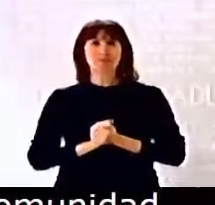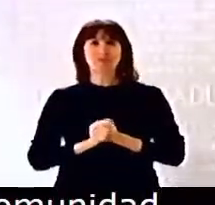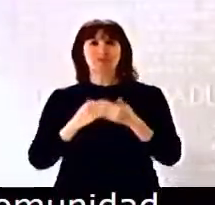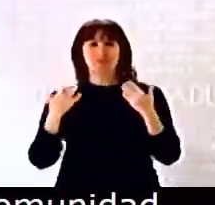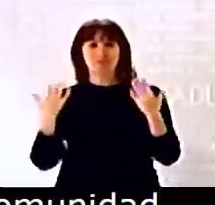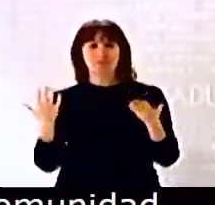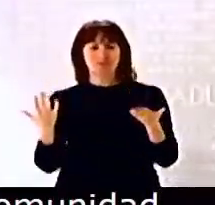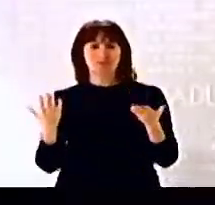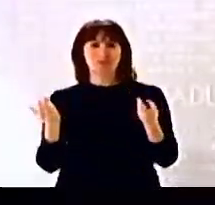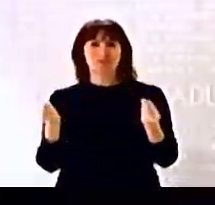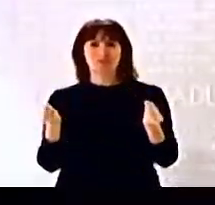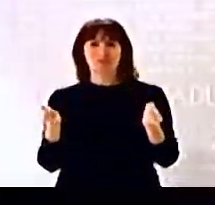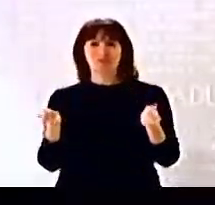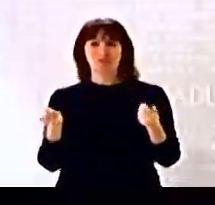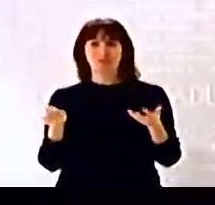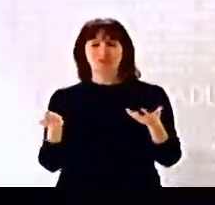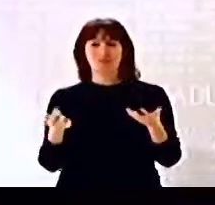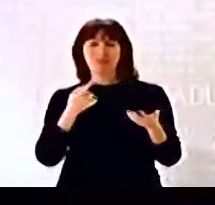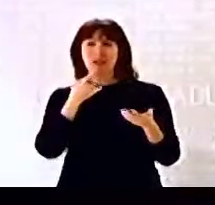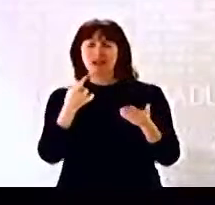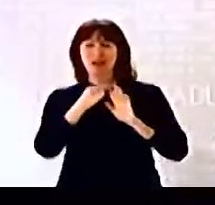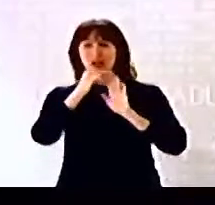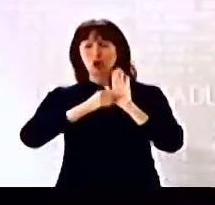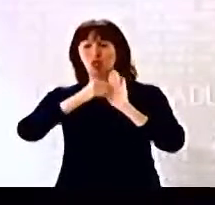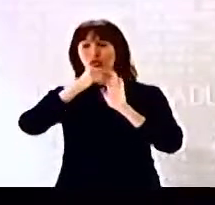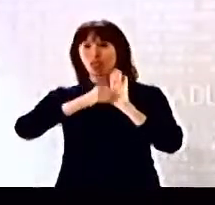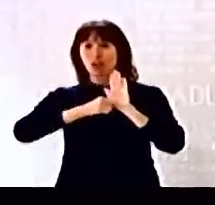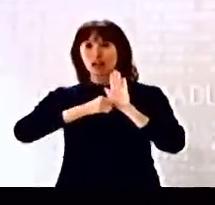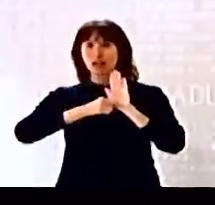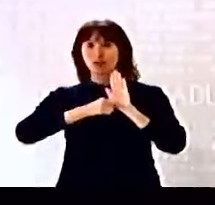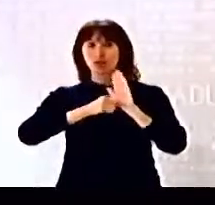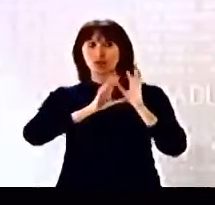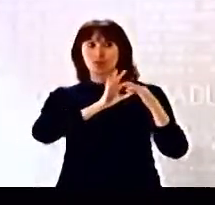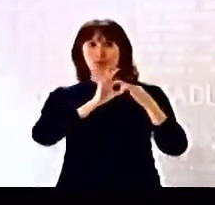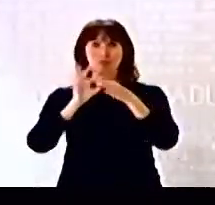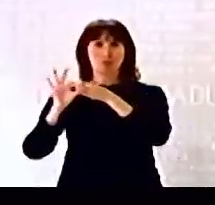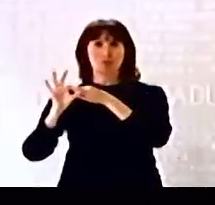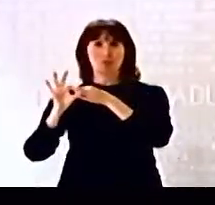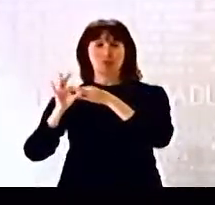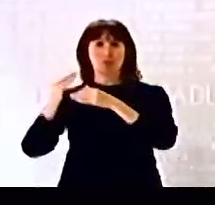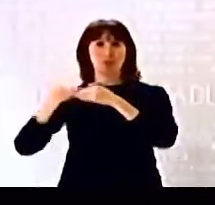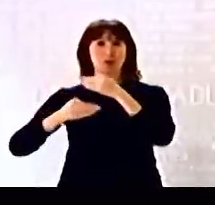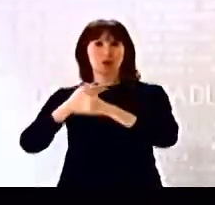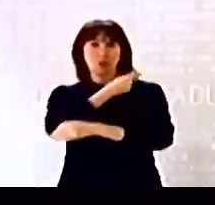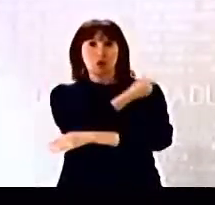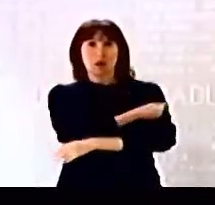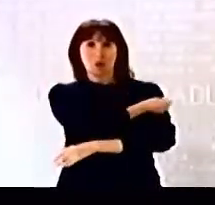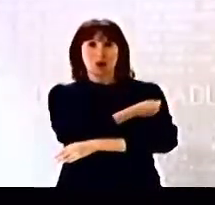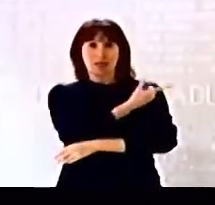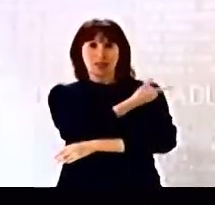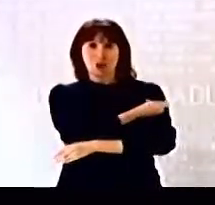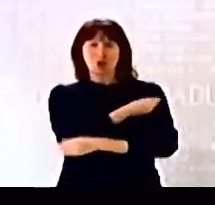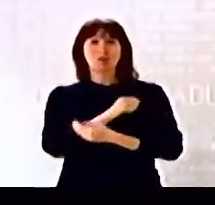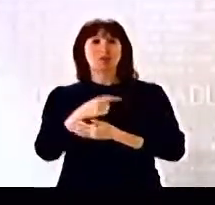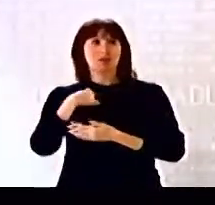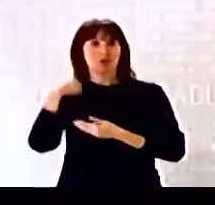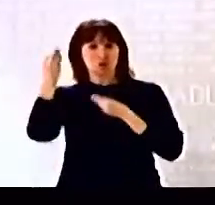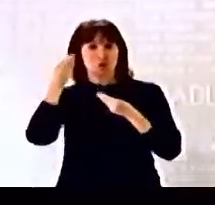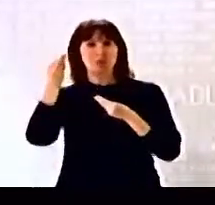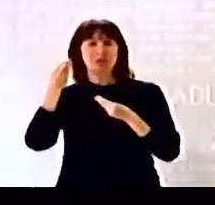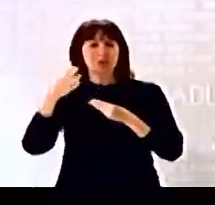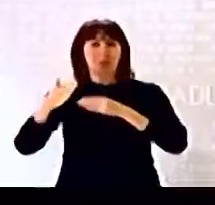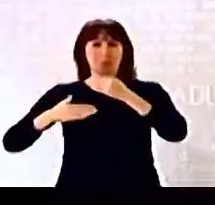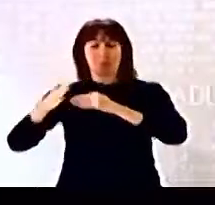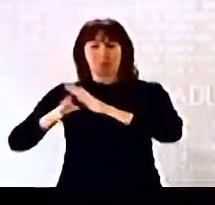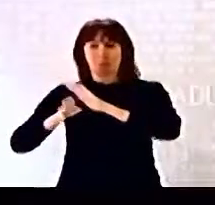Por darle los datos en relación con el proceso de vacunación, que creo que sigue un ritmo muy